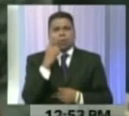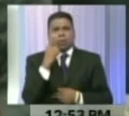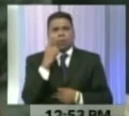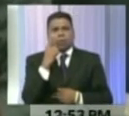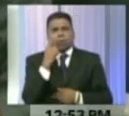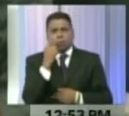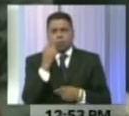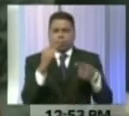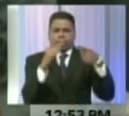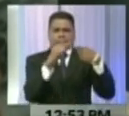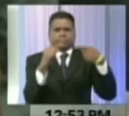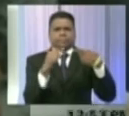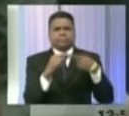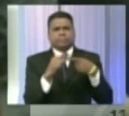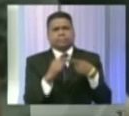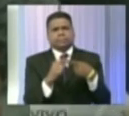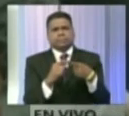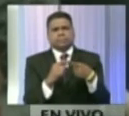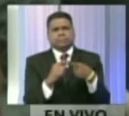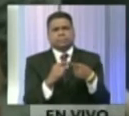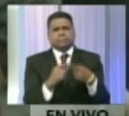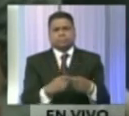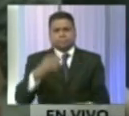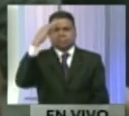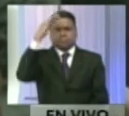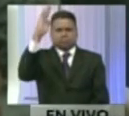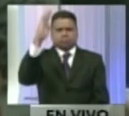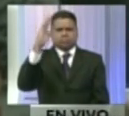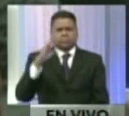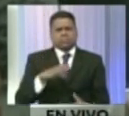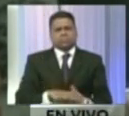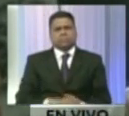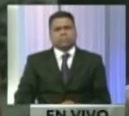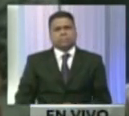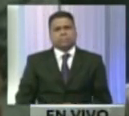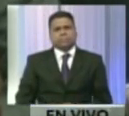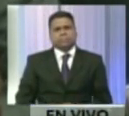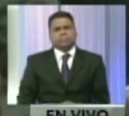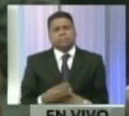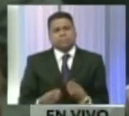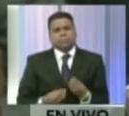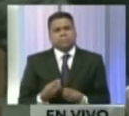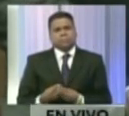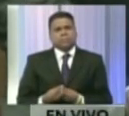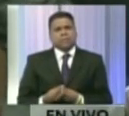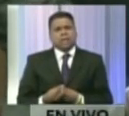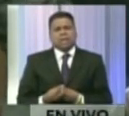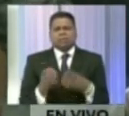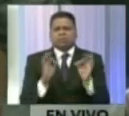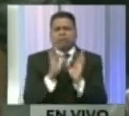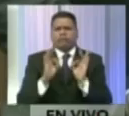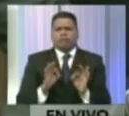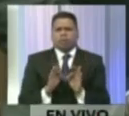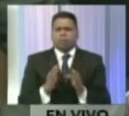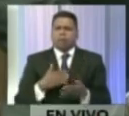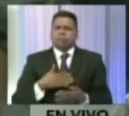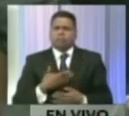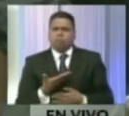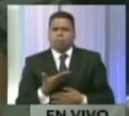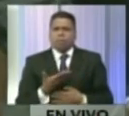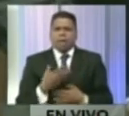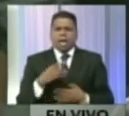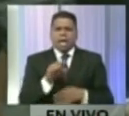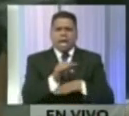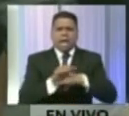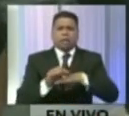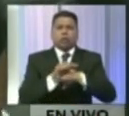medidas, o está, camarada? ¿Qué medidas puede tomar el gobierno para mejorar